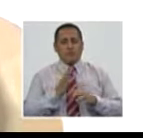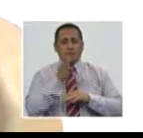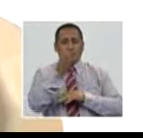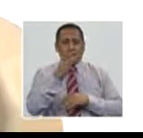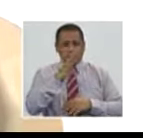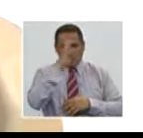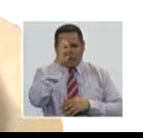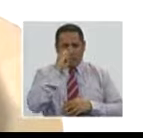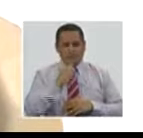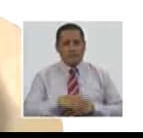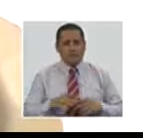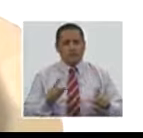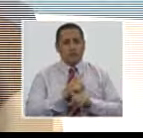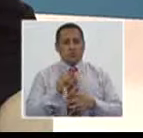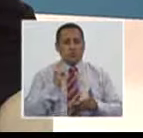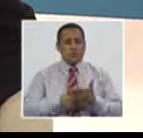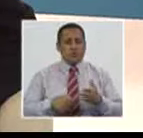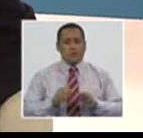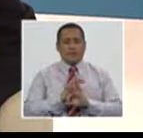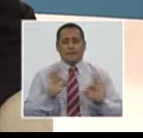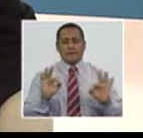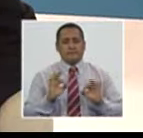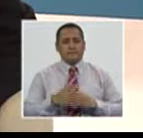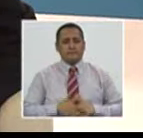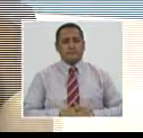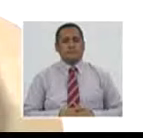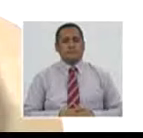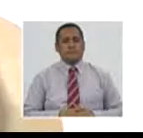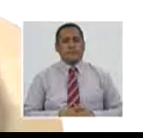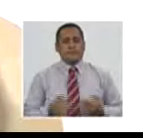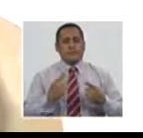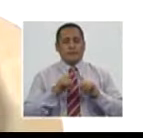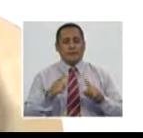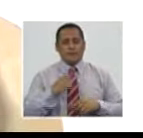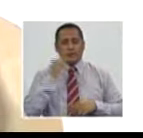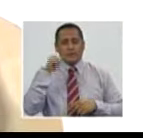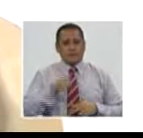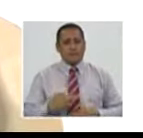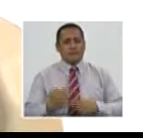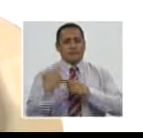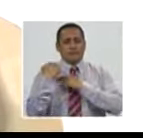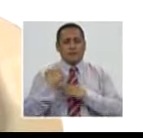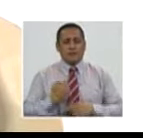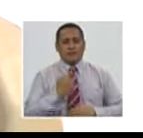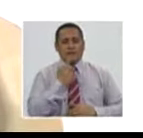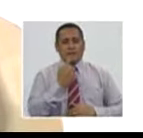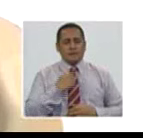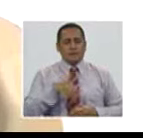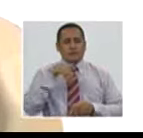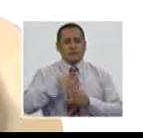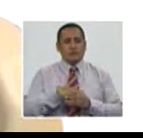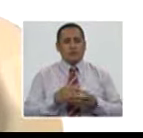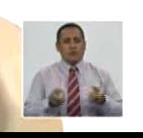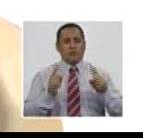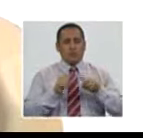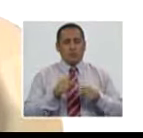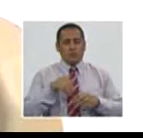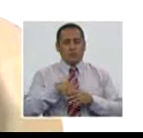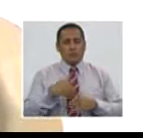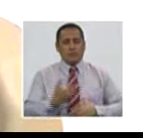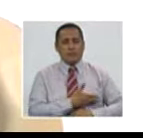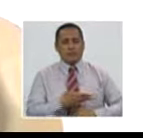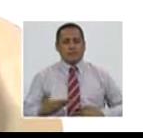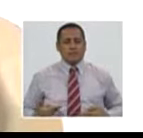te acercas al consulado y lo votas y no te ponen multas no no te ponen multa pero sí es obligatorio este votar en